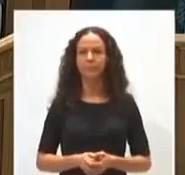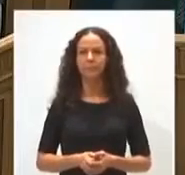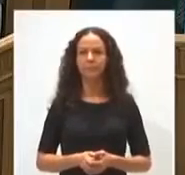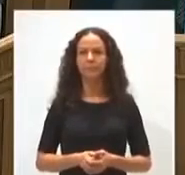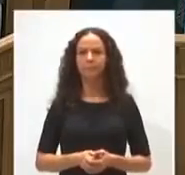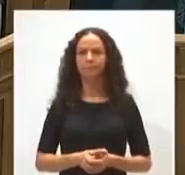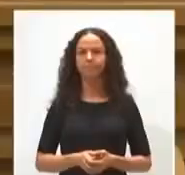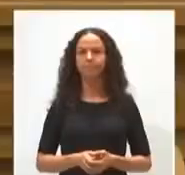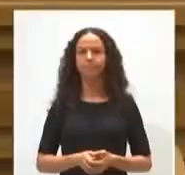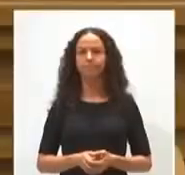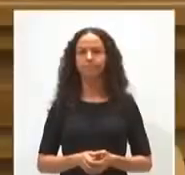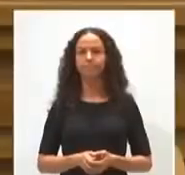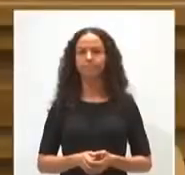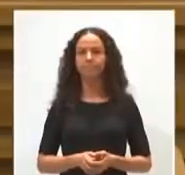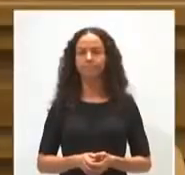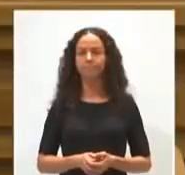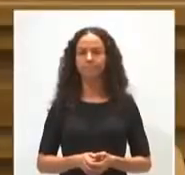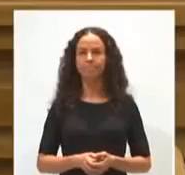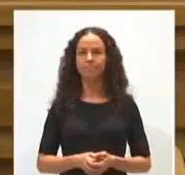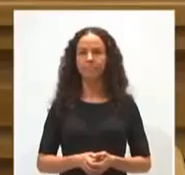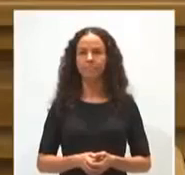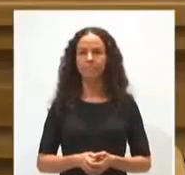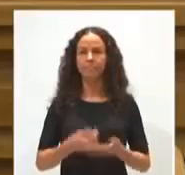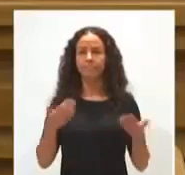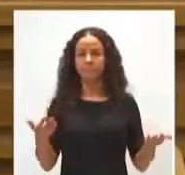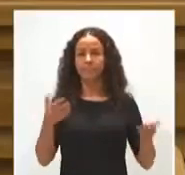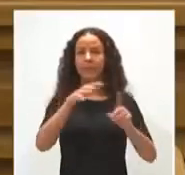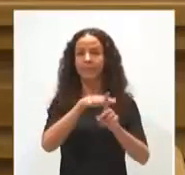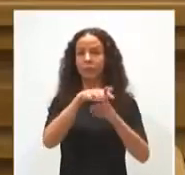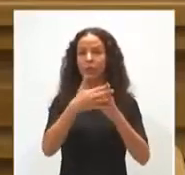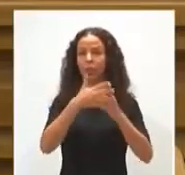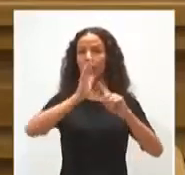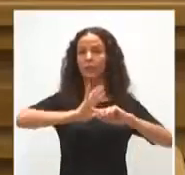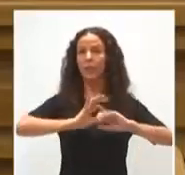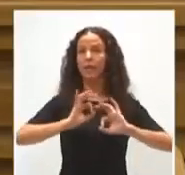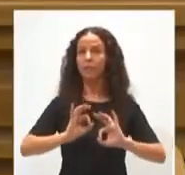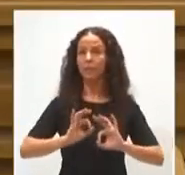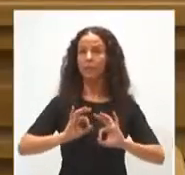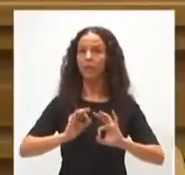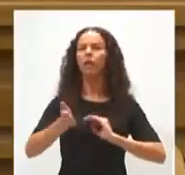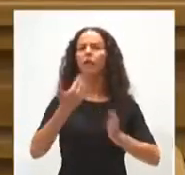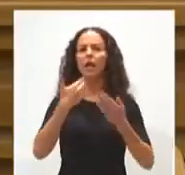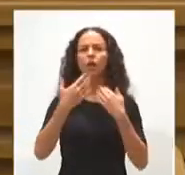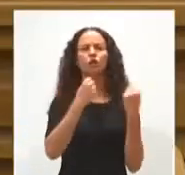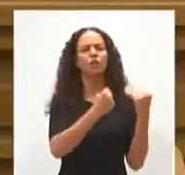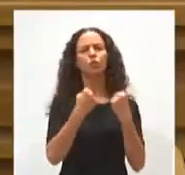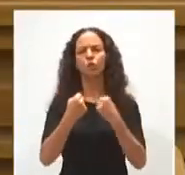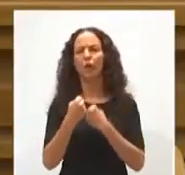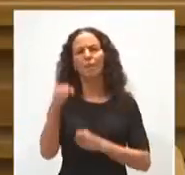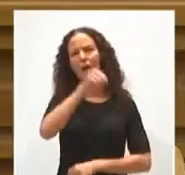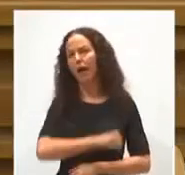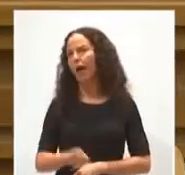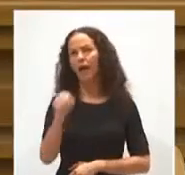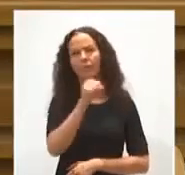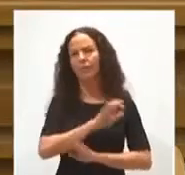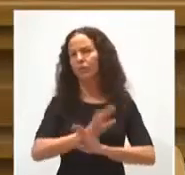en esta fórmula en esta fórmula de castilla-la mancha' y hay un diálogo institucional extraordinario y lo